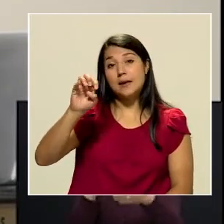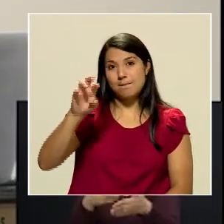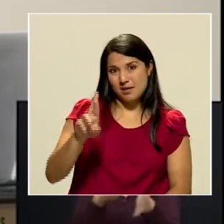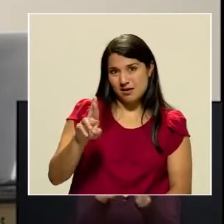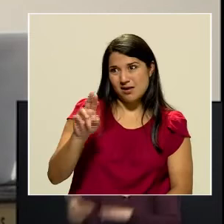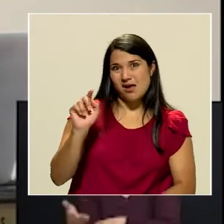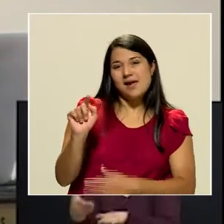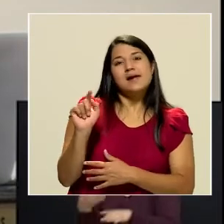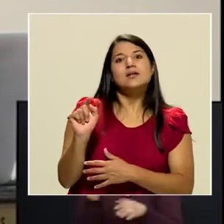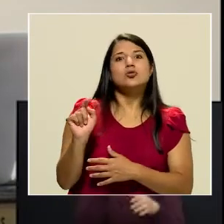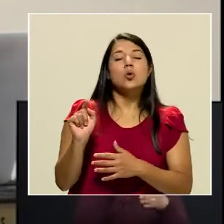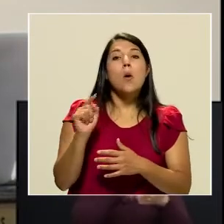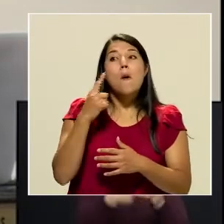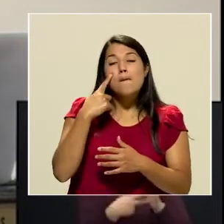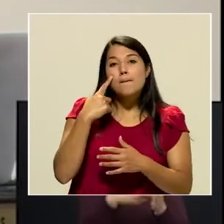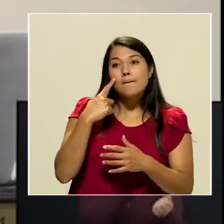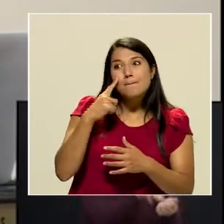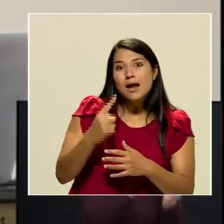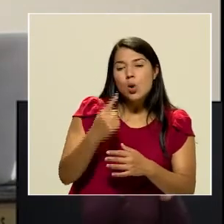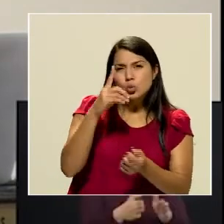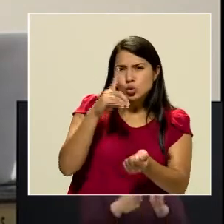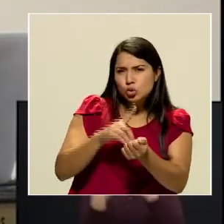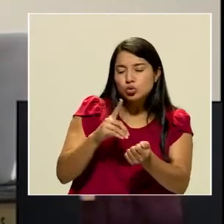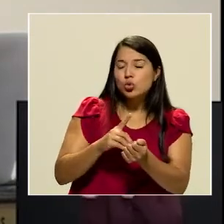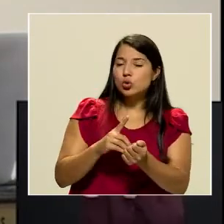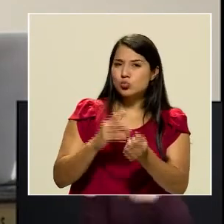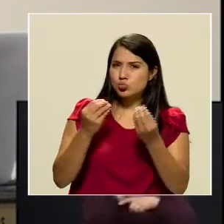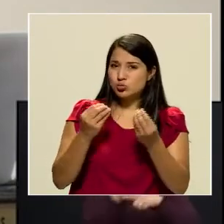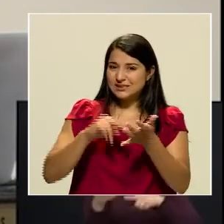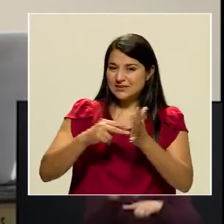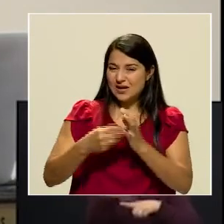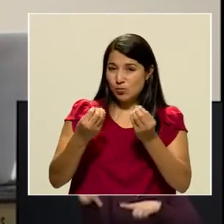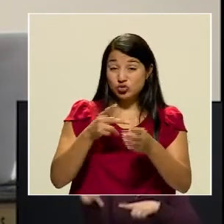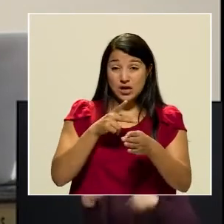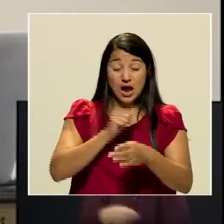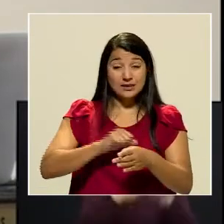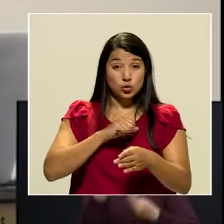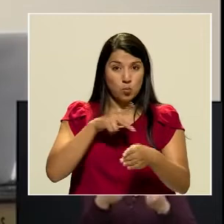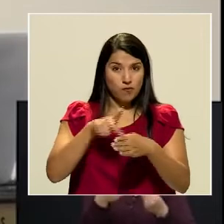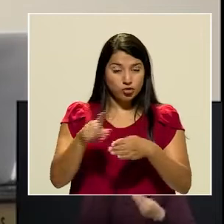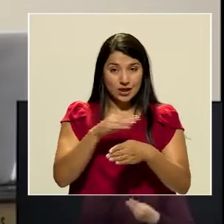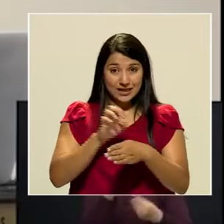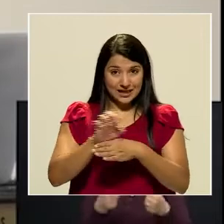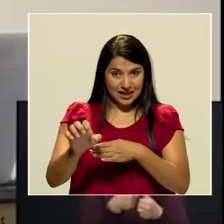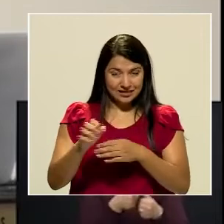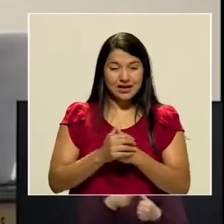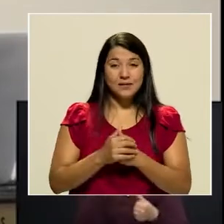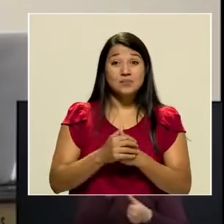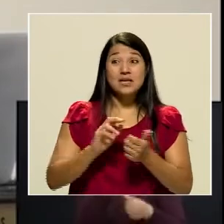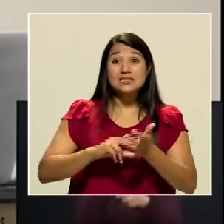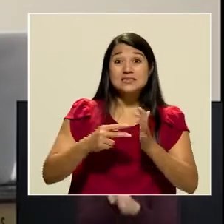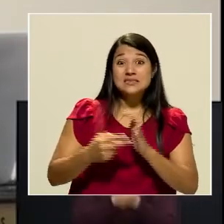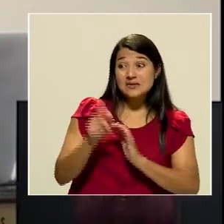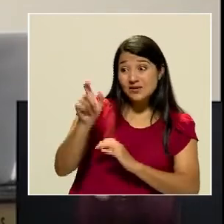gran responsabilidad profesional y ética. Por una parte, induce un cambio radical en su